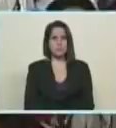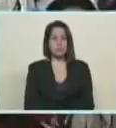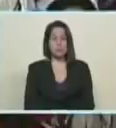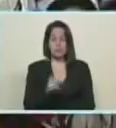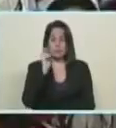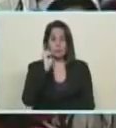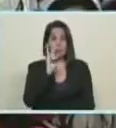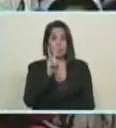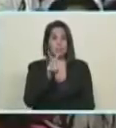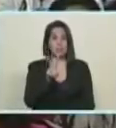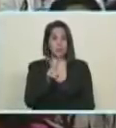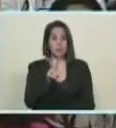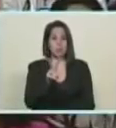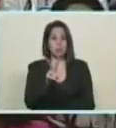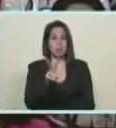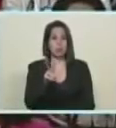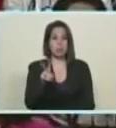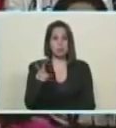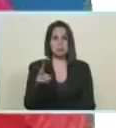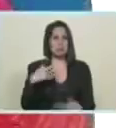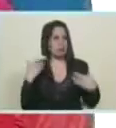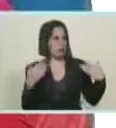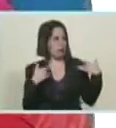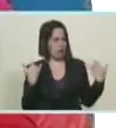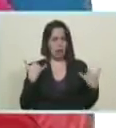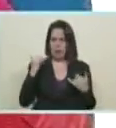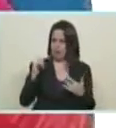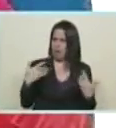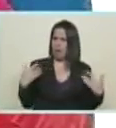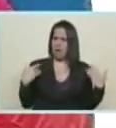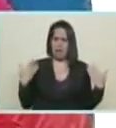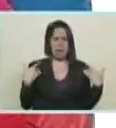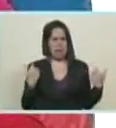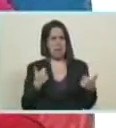vimos... No, si es que ánimo es lo que yo tengo, lo que estoy es